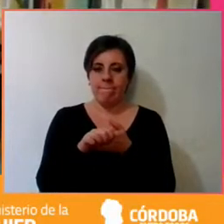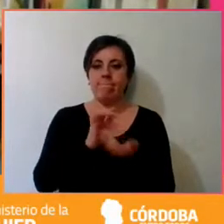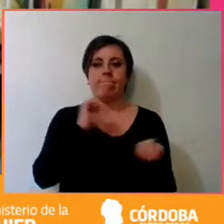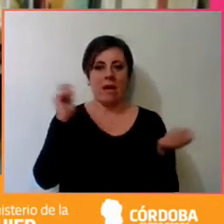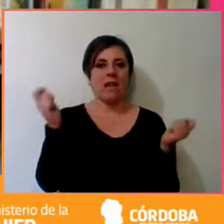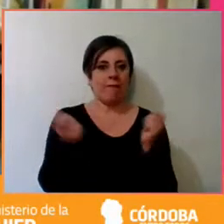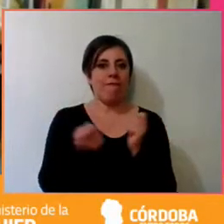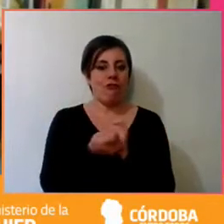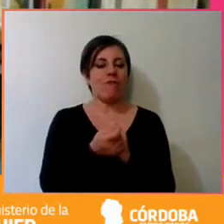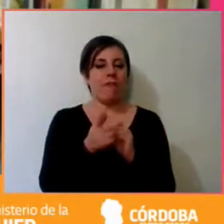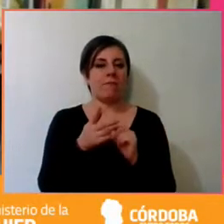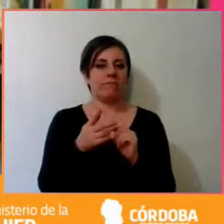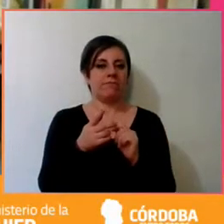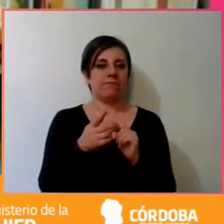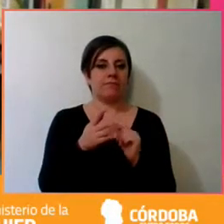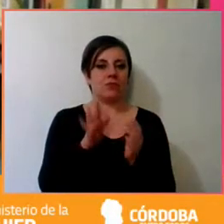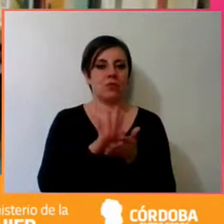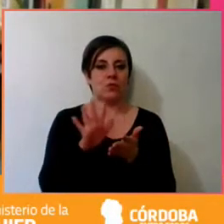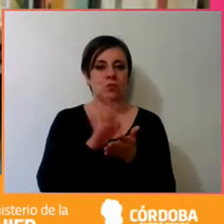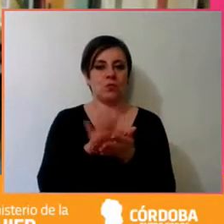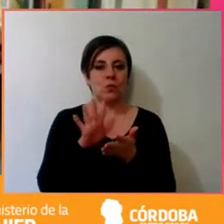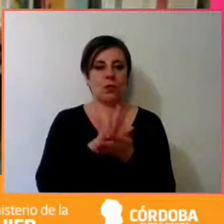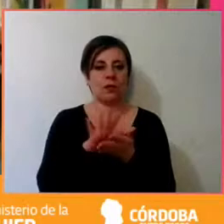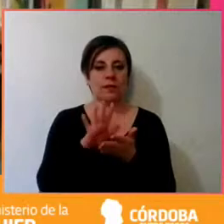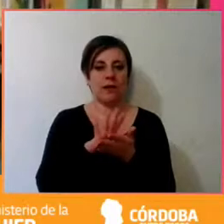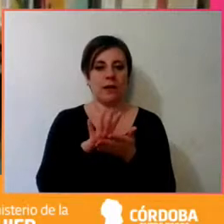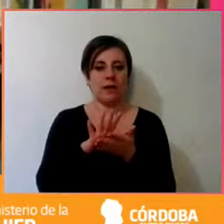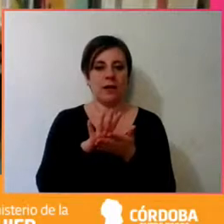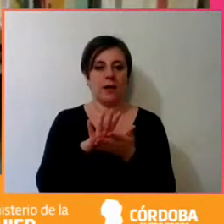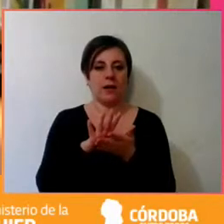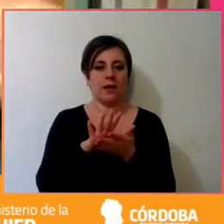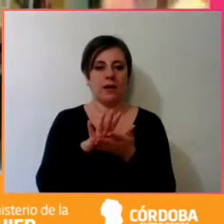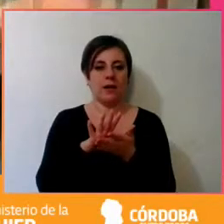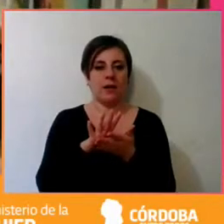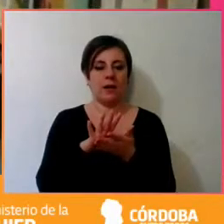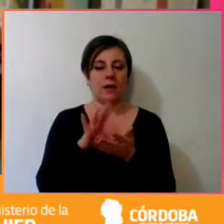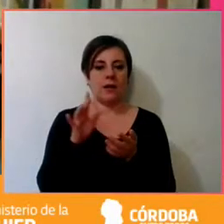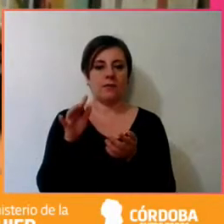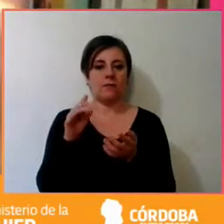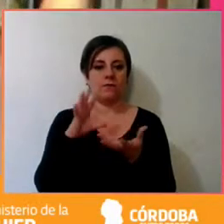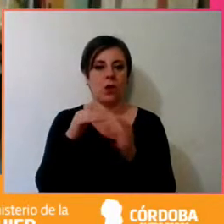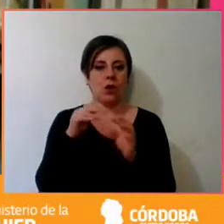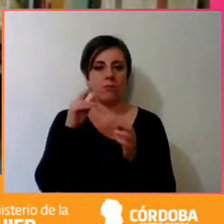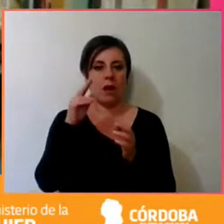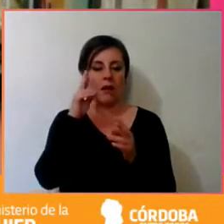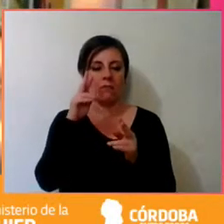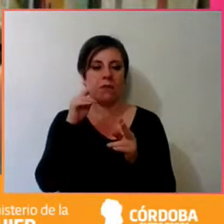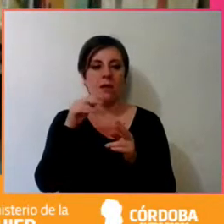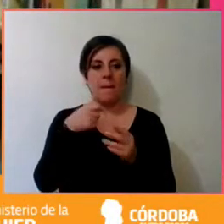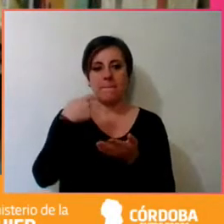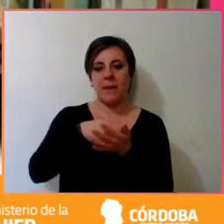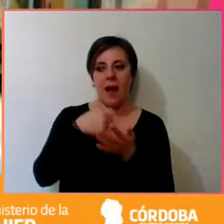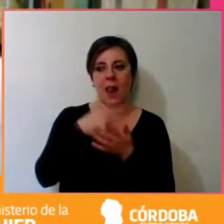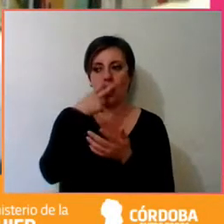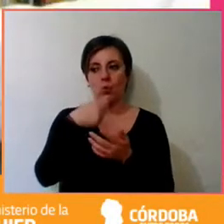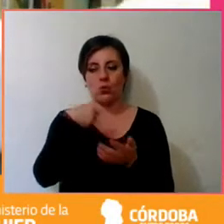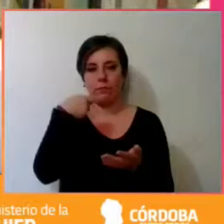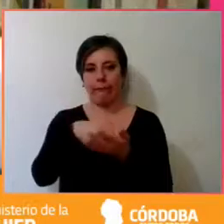transformar y llevar a una nueva forma de explotación ahí. Nosotros estamos pagando luz, pagando una serie de